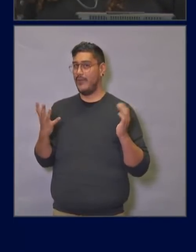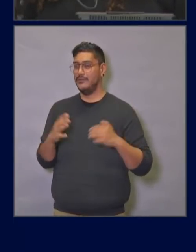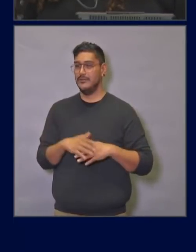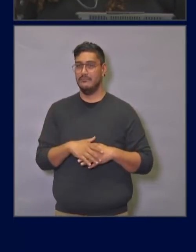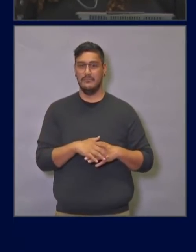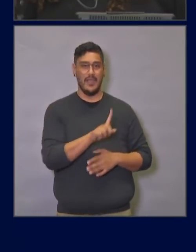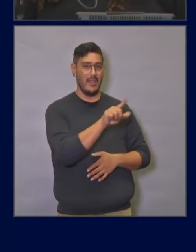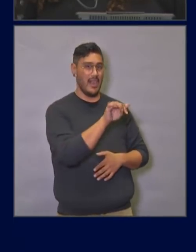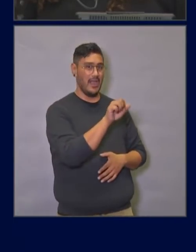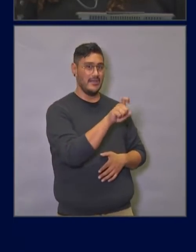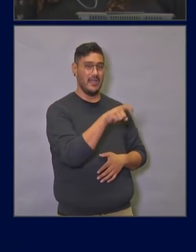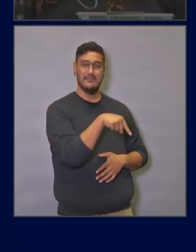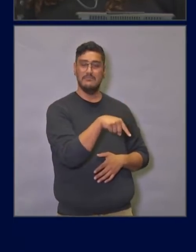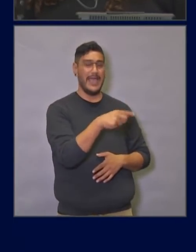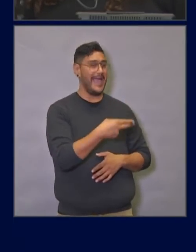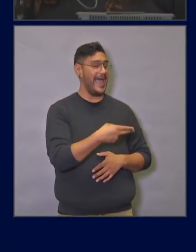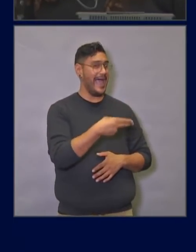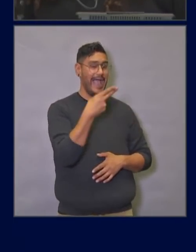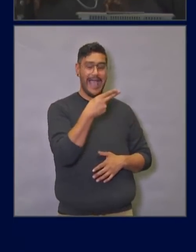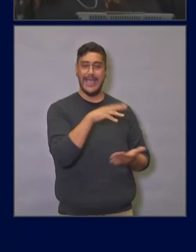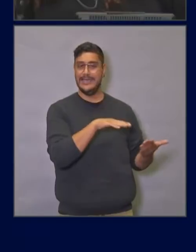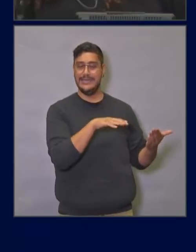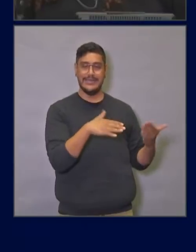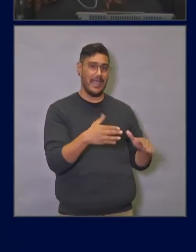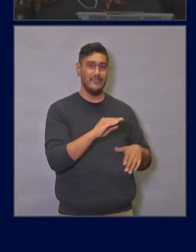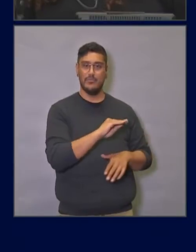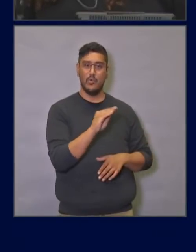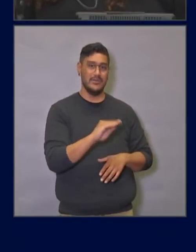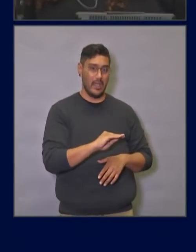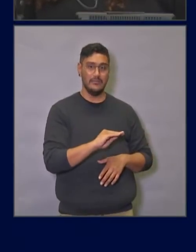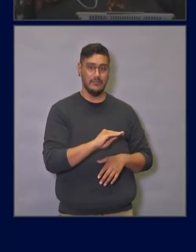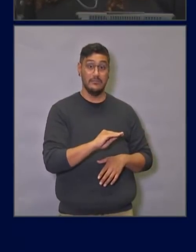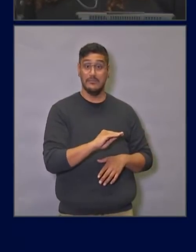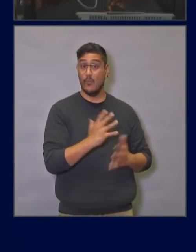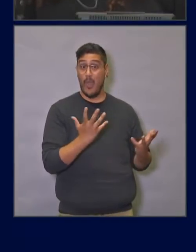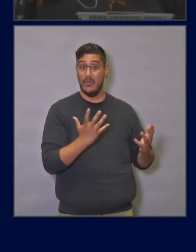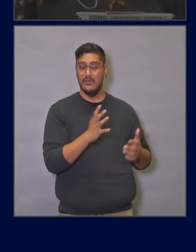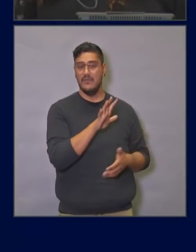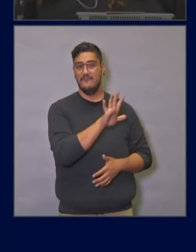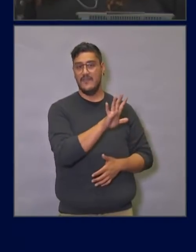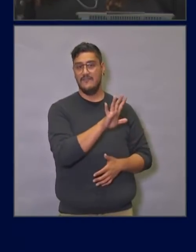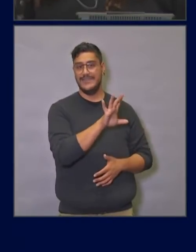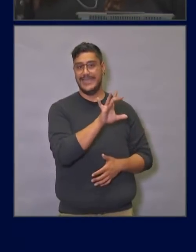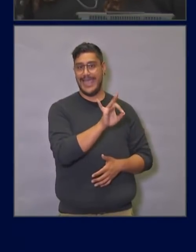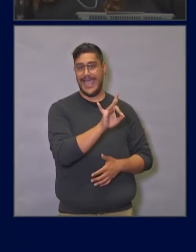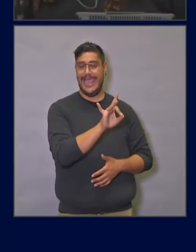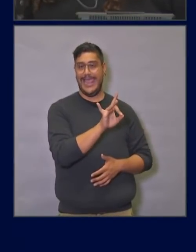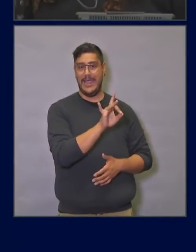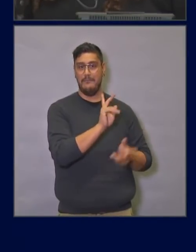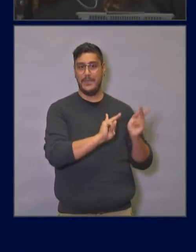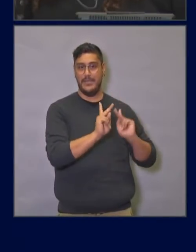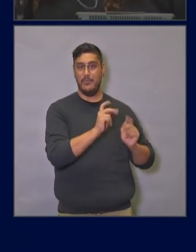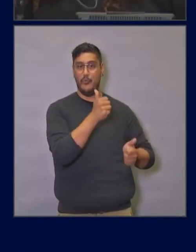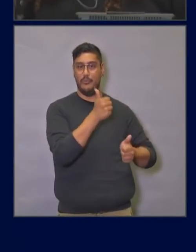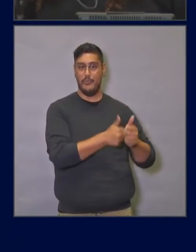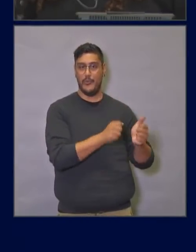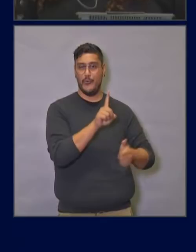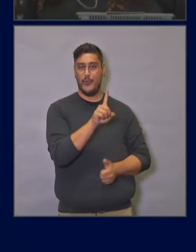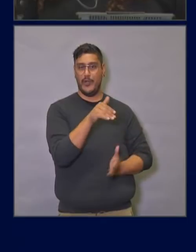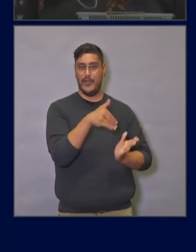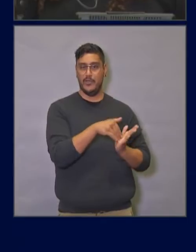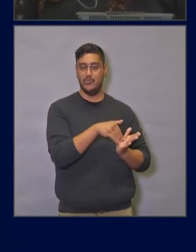latinos tienen las tasas más altas de mortalidad, con una tasa de 58 residentes por cada 100,000